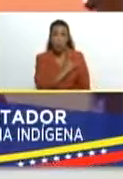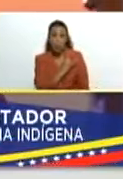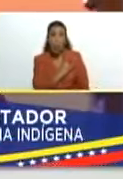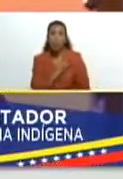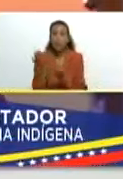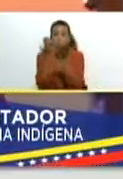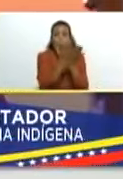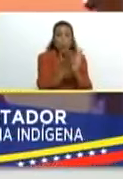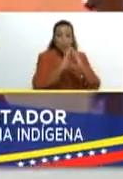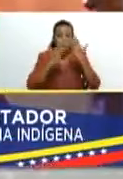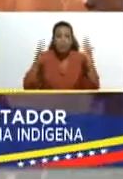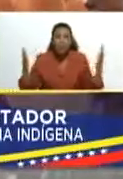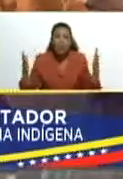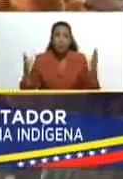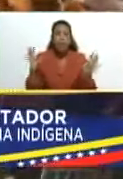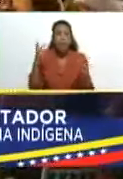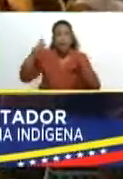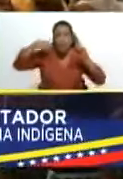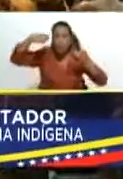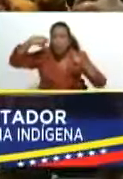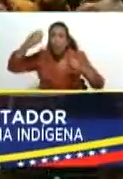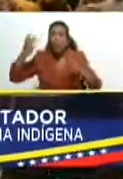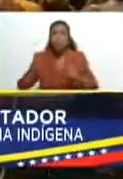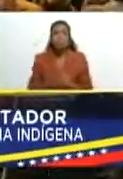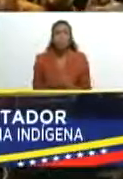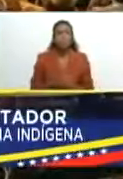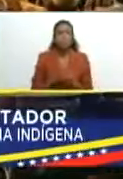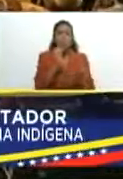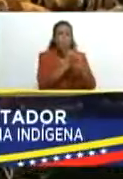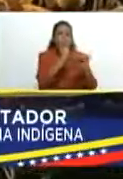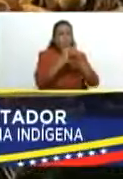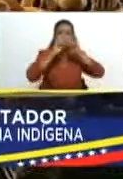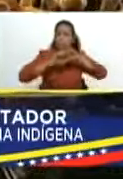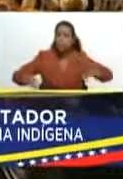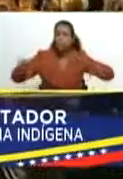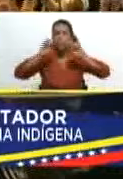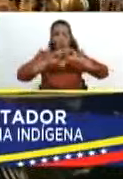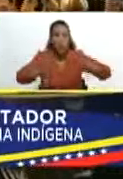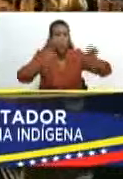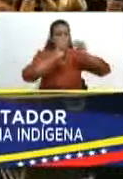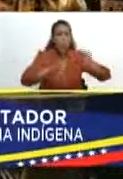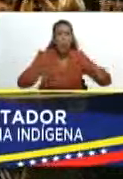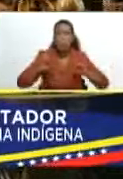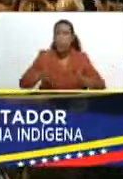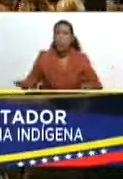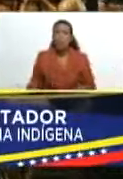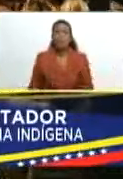de folletos, documentales, contenidos para redes sociales.